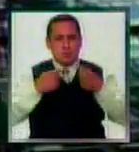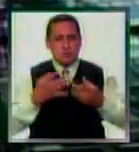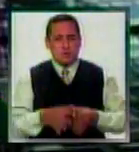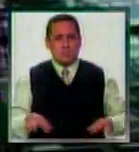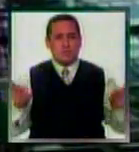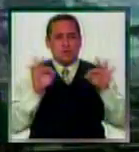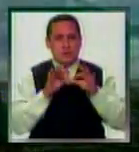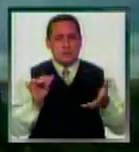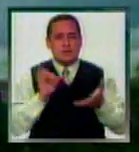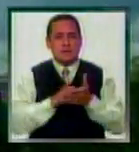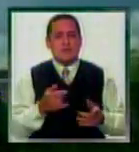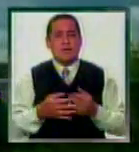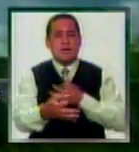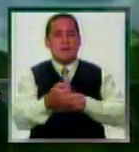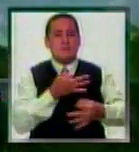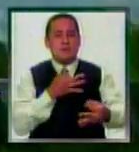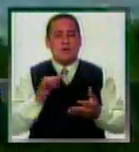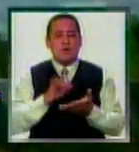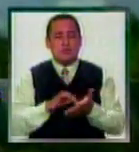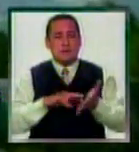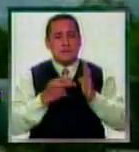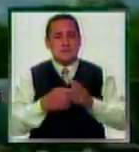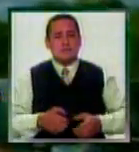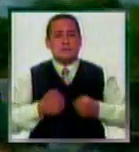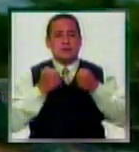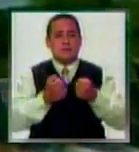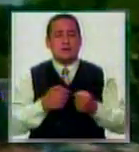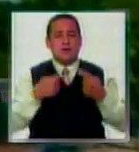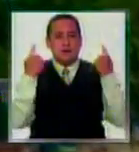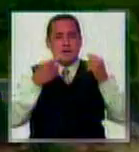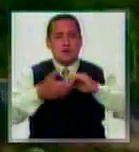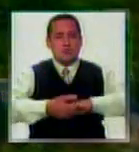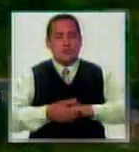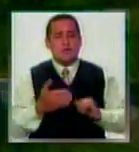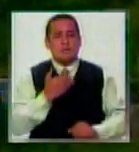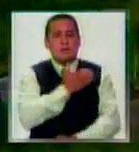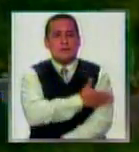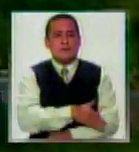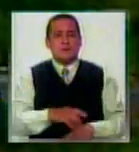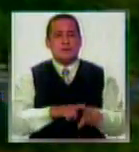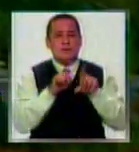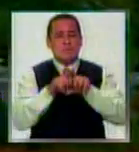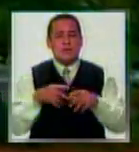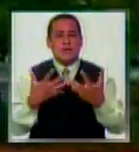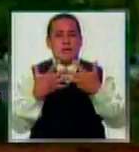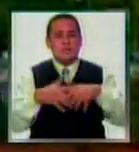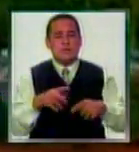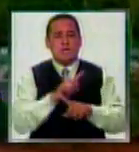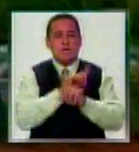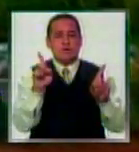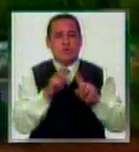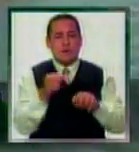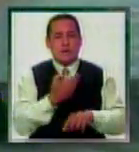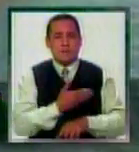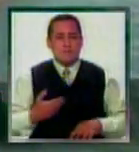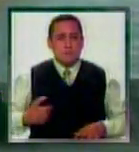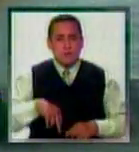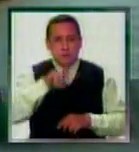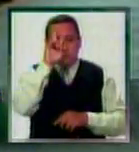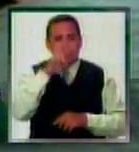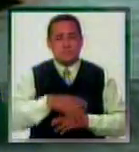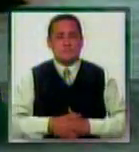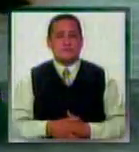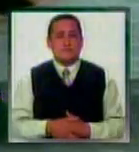importante frase, condicionándolo a lo que establezca el contrato y beneficiando a la empresa y no al Estado.